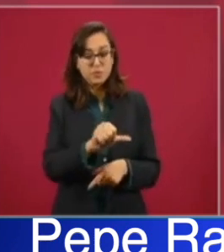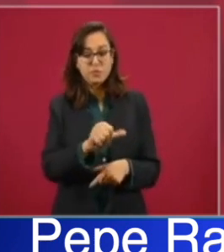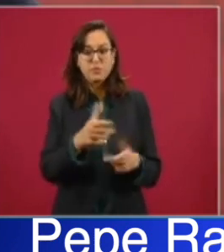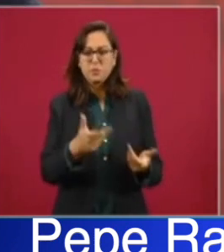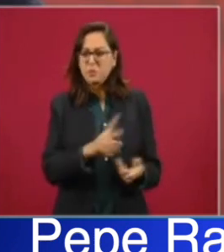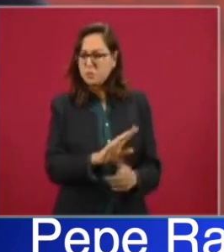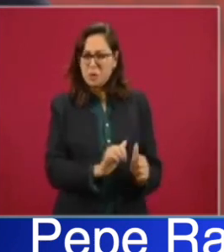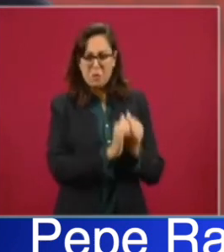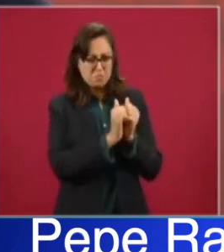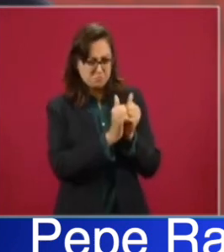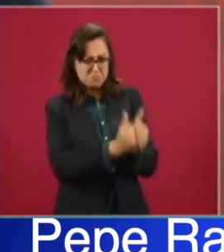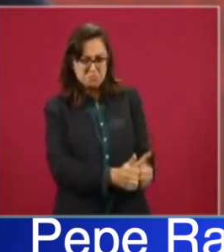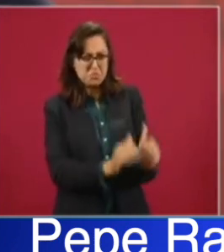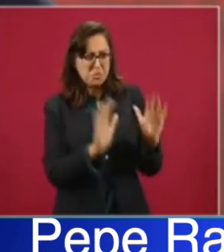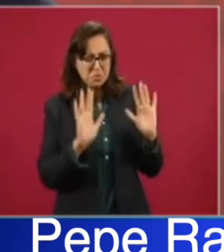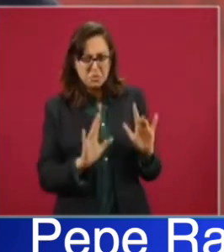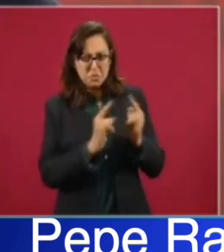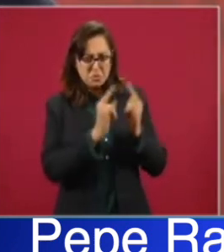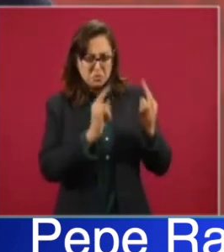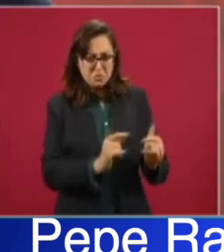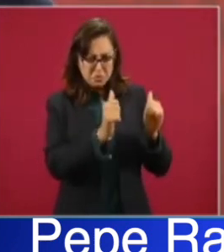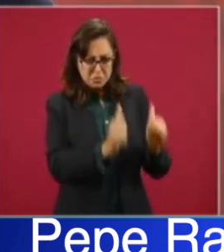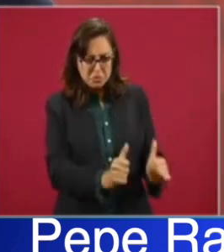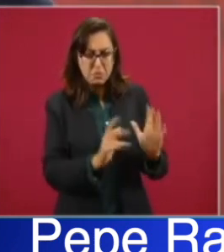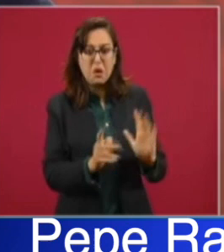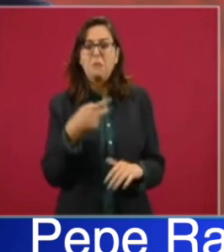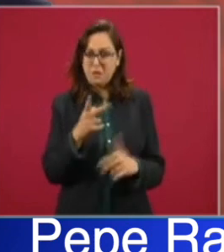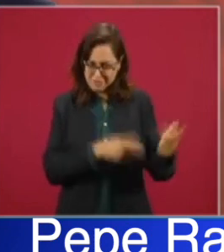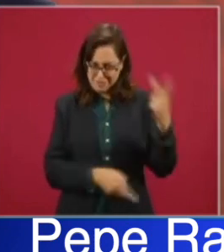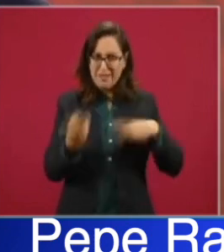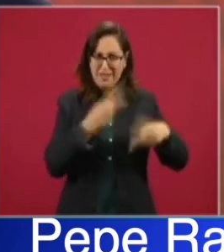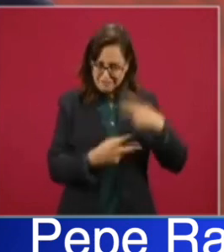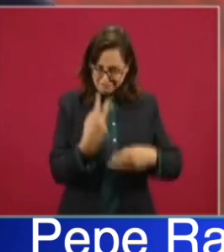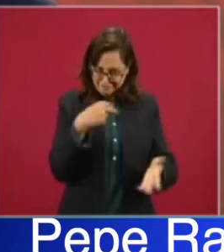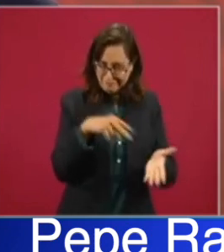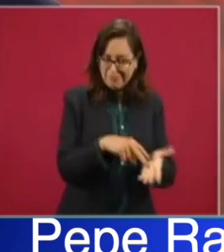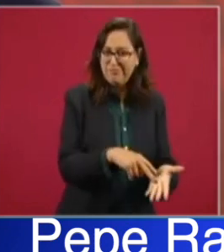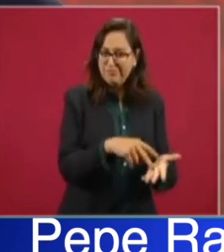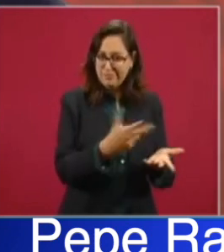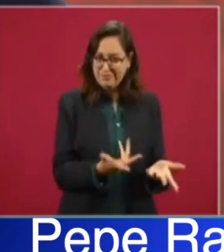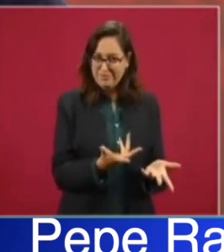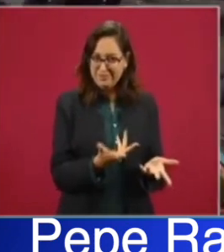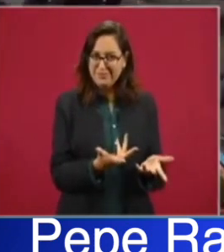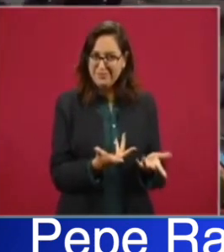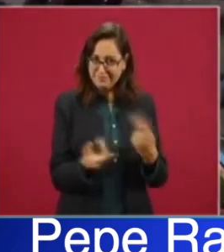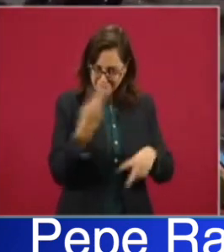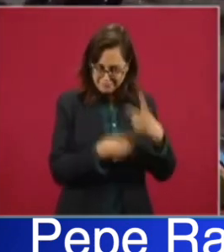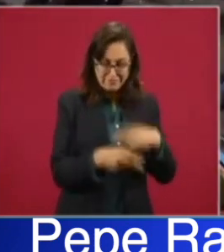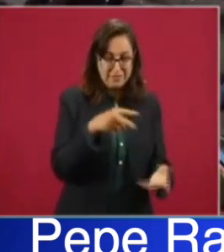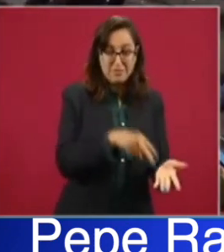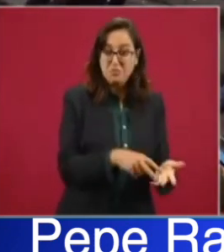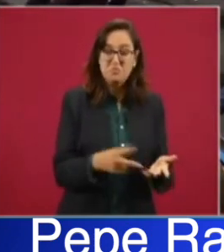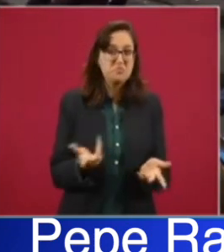pueden permanecer ahí, nada más que vengan a descansar al Zócalo, porque